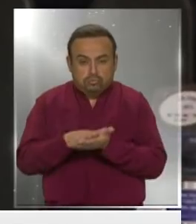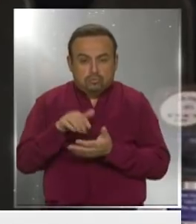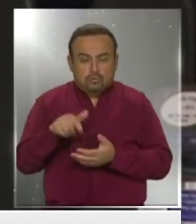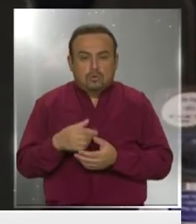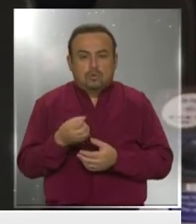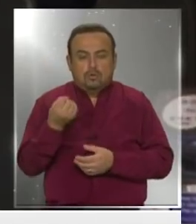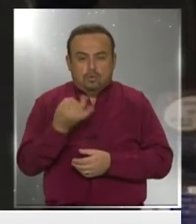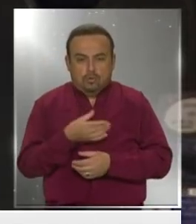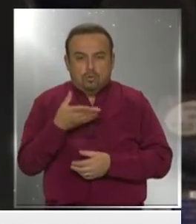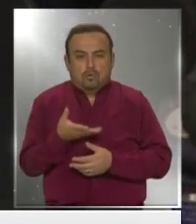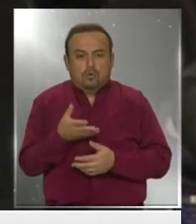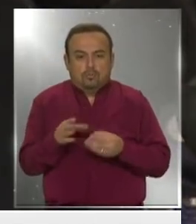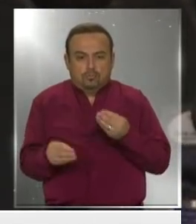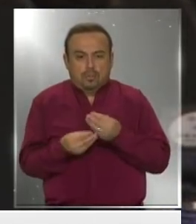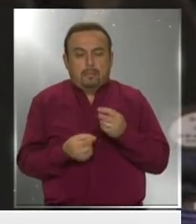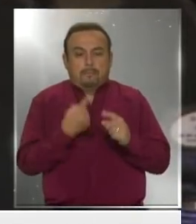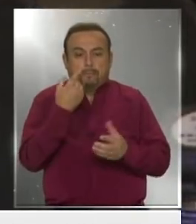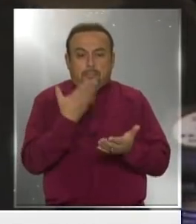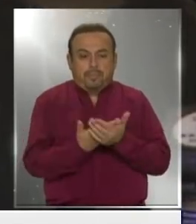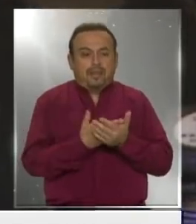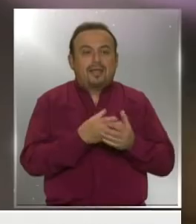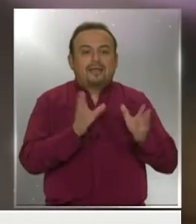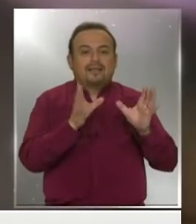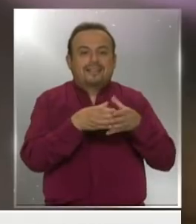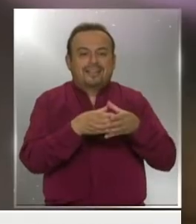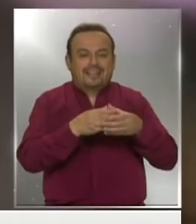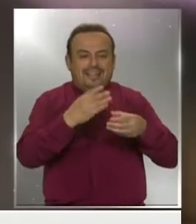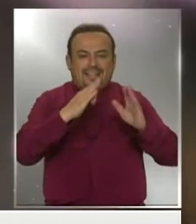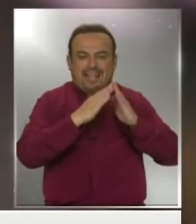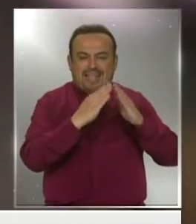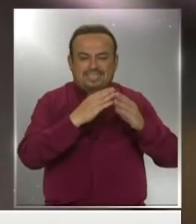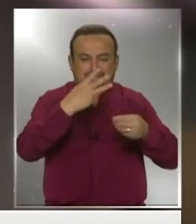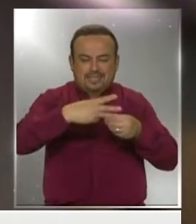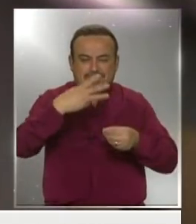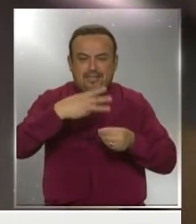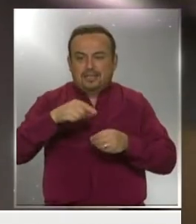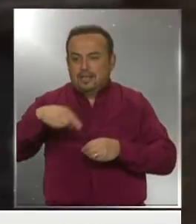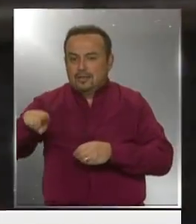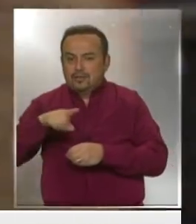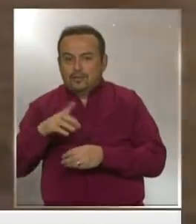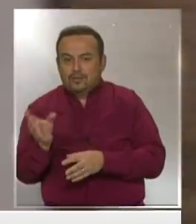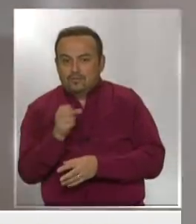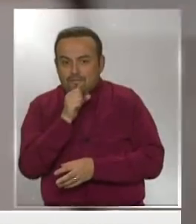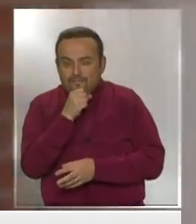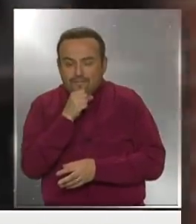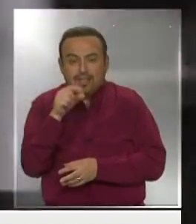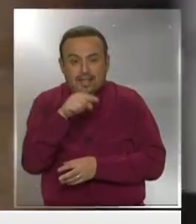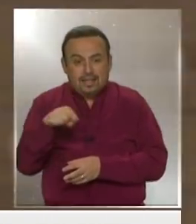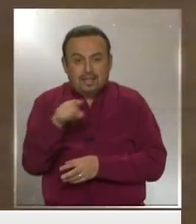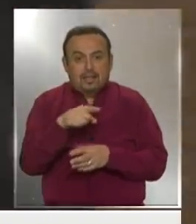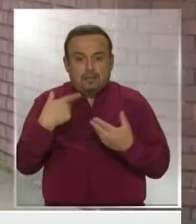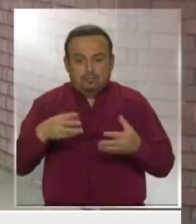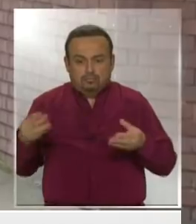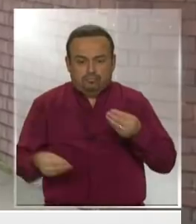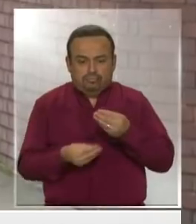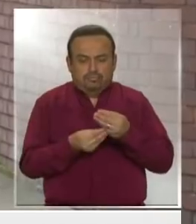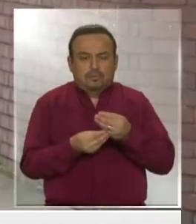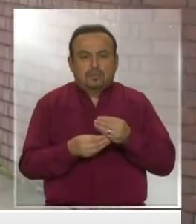coronavirus, incluyendo por primera vez los decesos en residencias y hogares de ancianos. De esta forma se